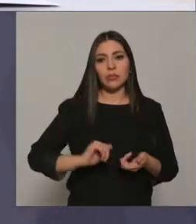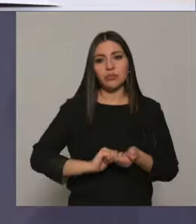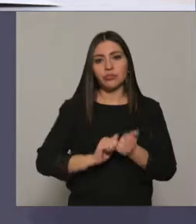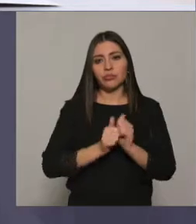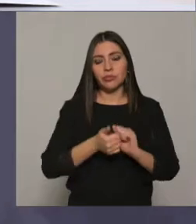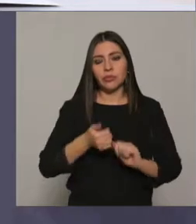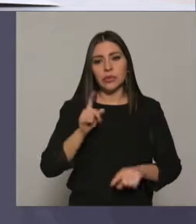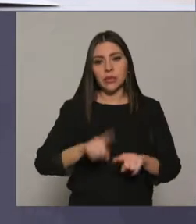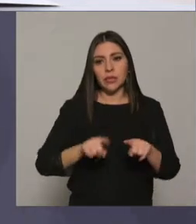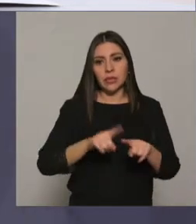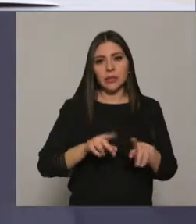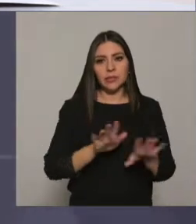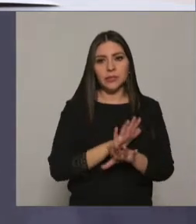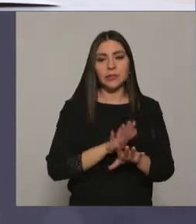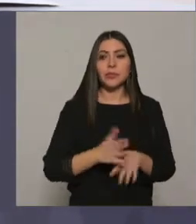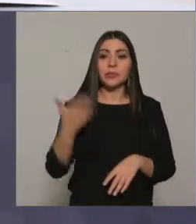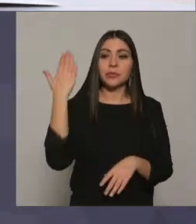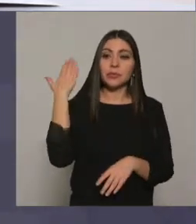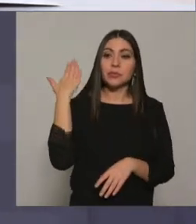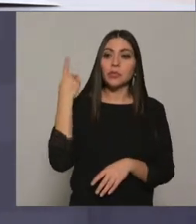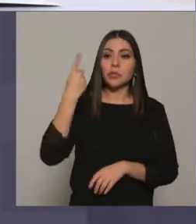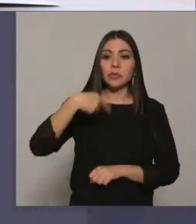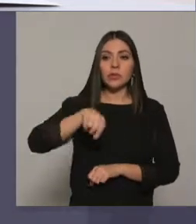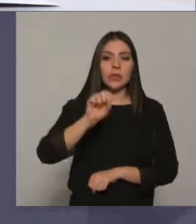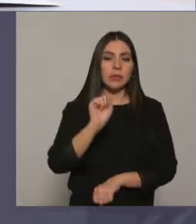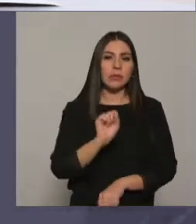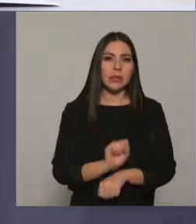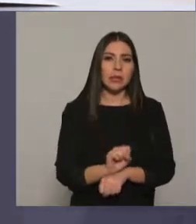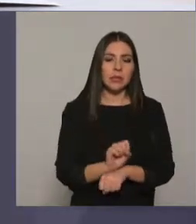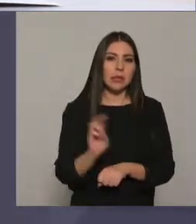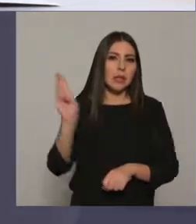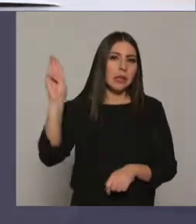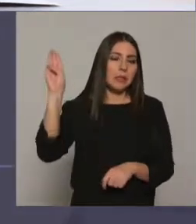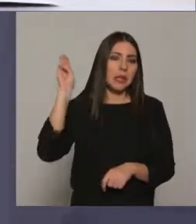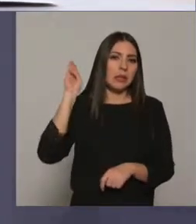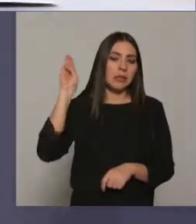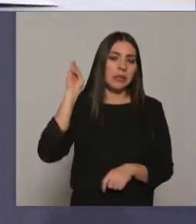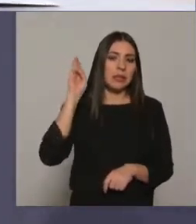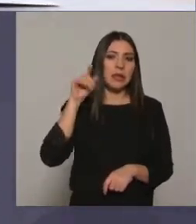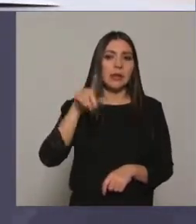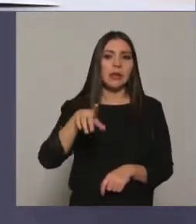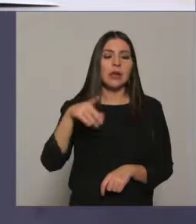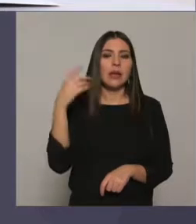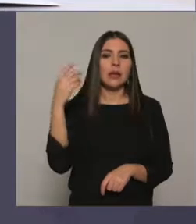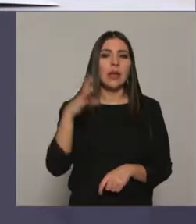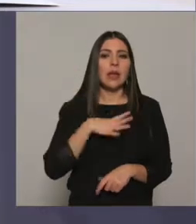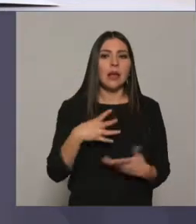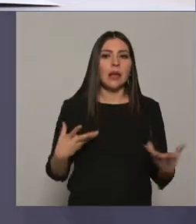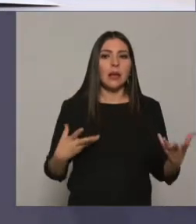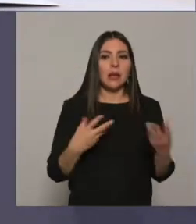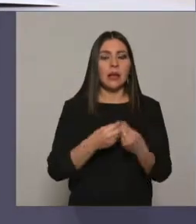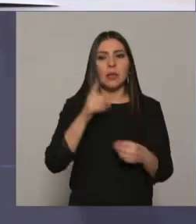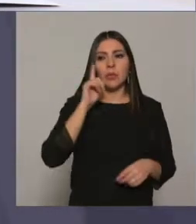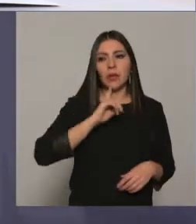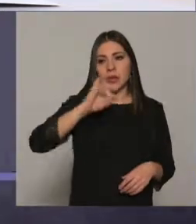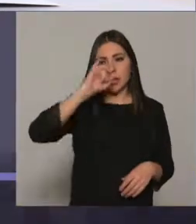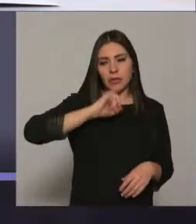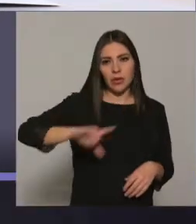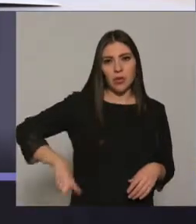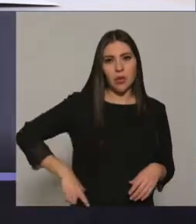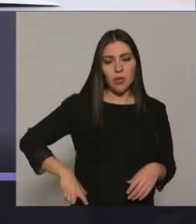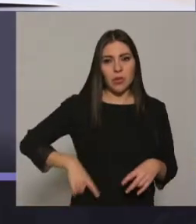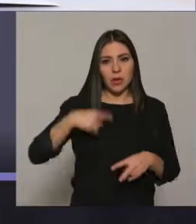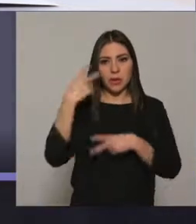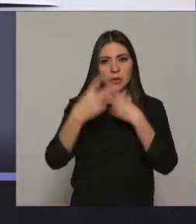avanzando. Justo la semana pasada, el miércoles de la semana pasada, tuvimos un evento con la doctora Sheinbaum en el Colegio de Notarios,